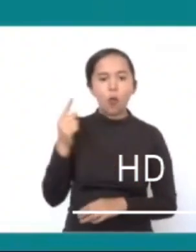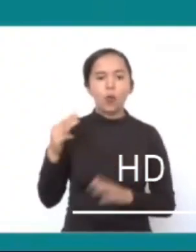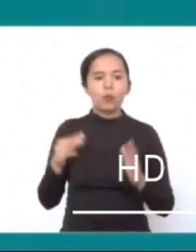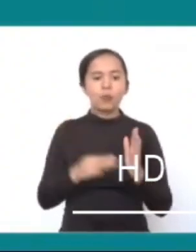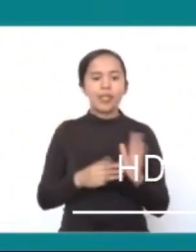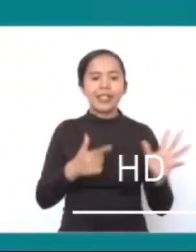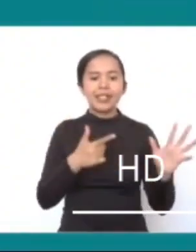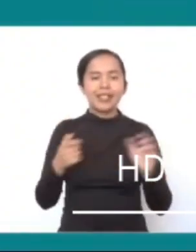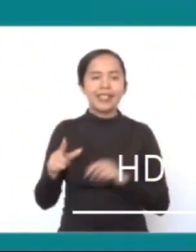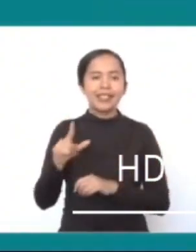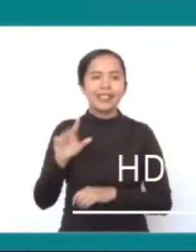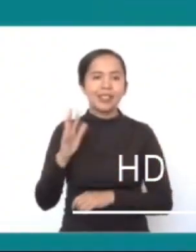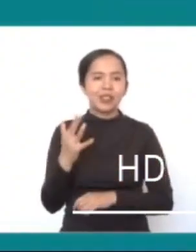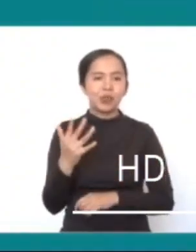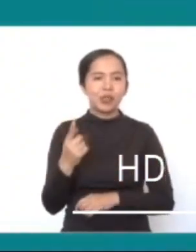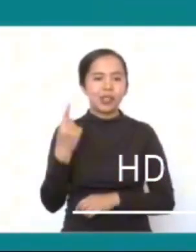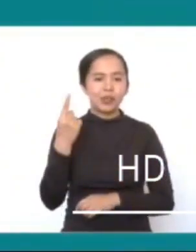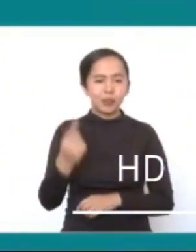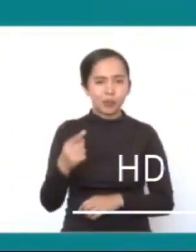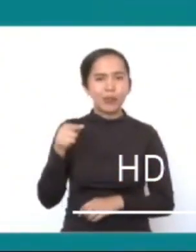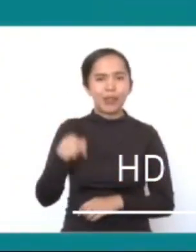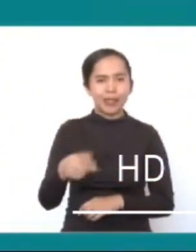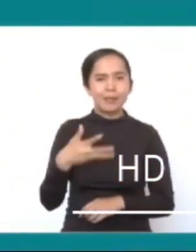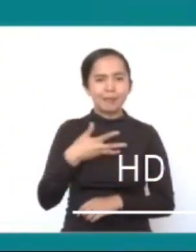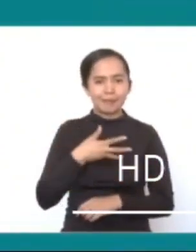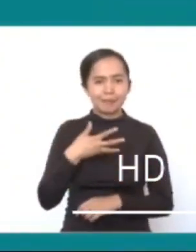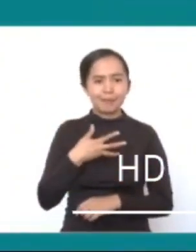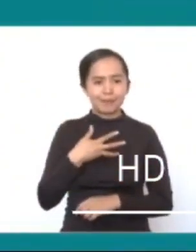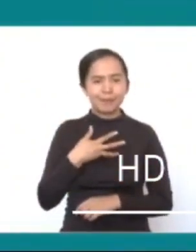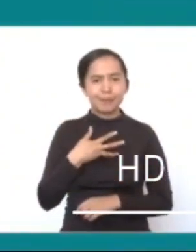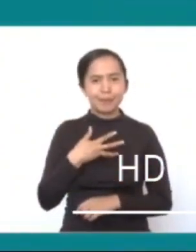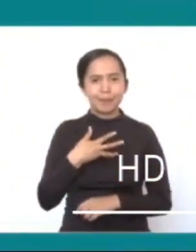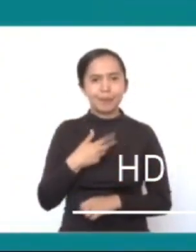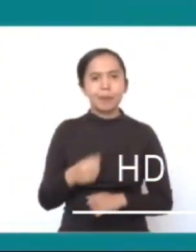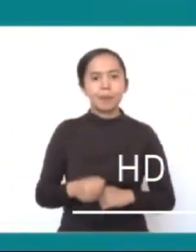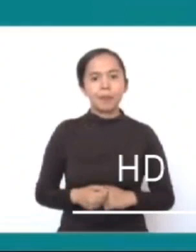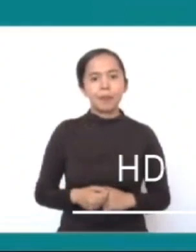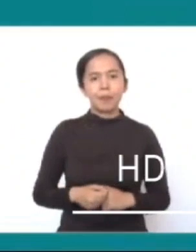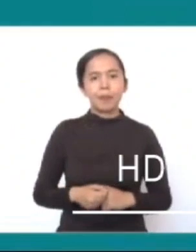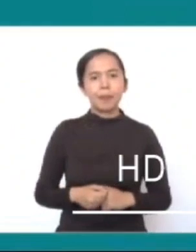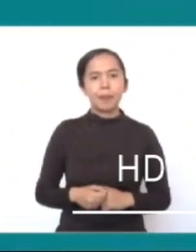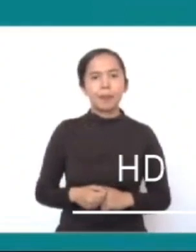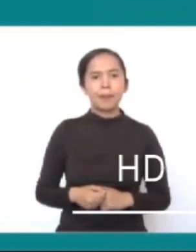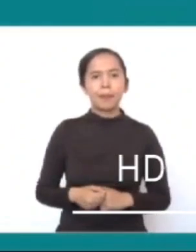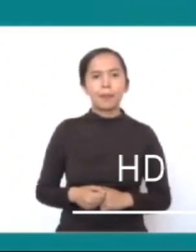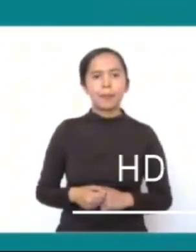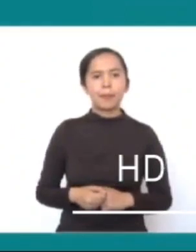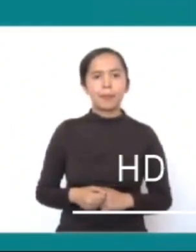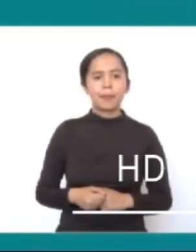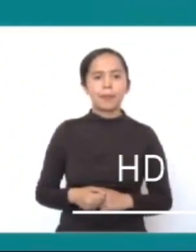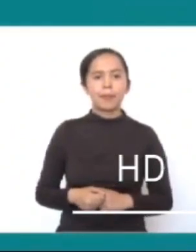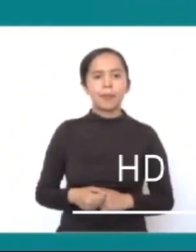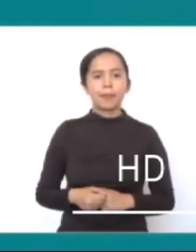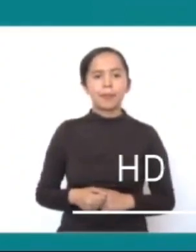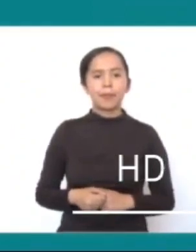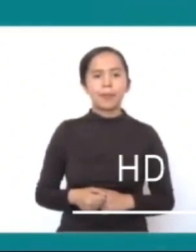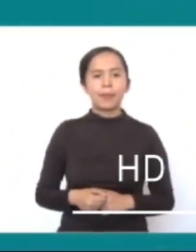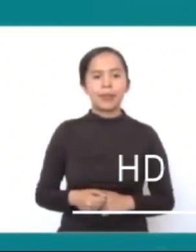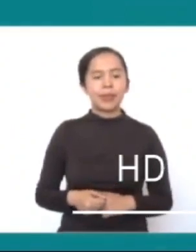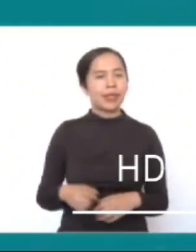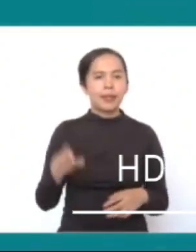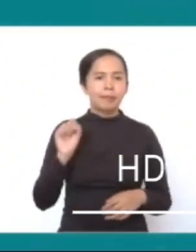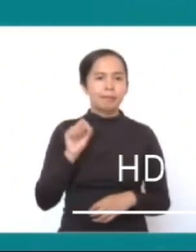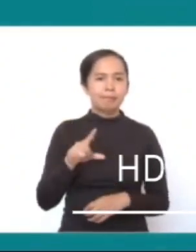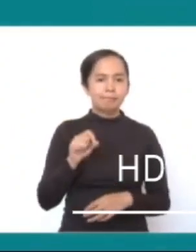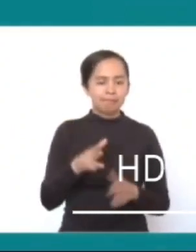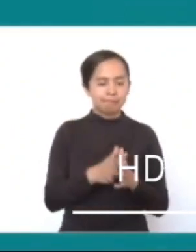medidas otorgadas por los impartidores de justicia de nuestro Tribunal Superior de Justicia. En este